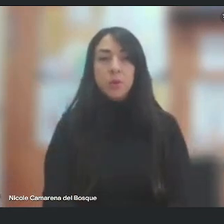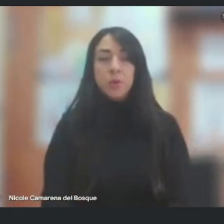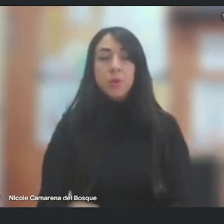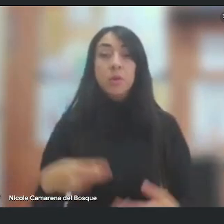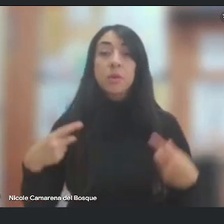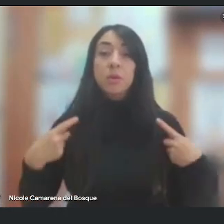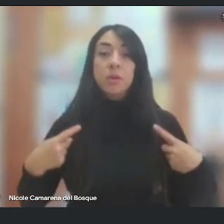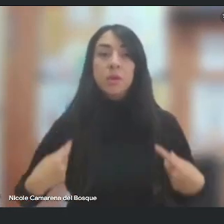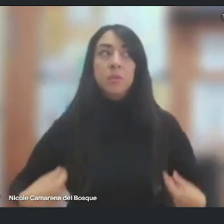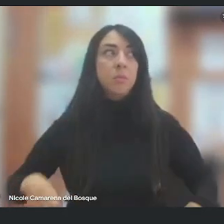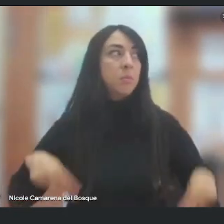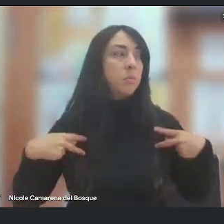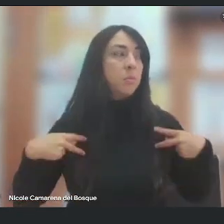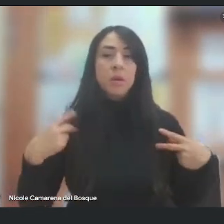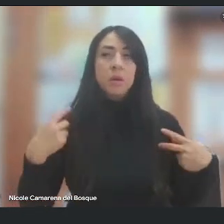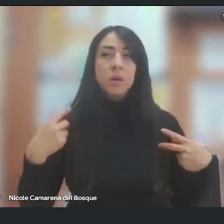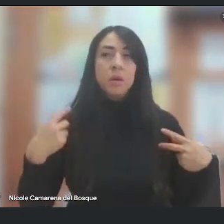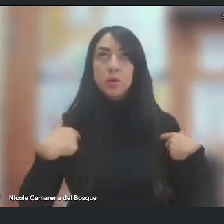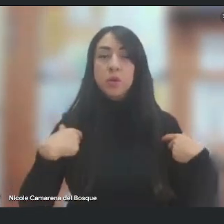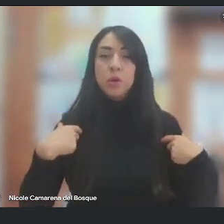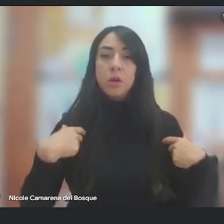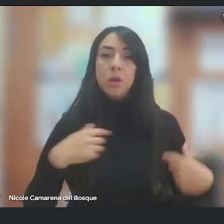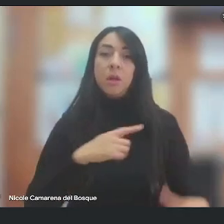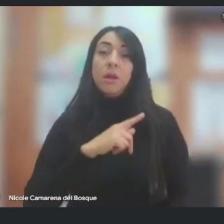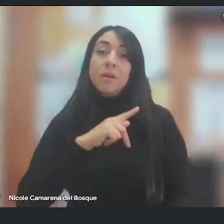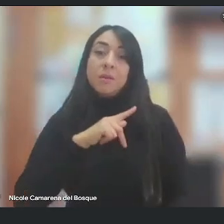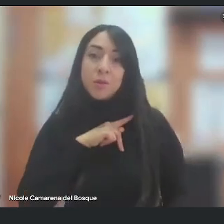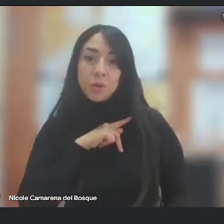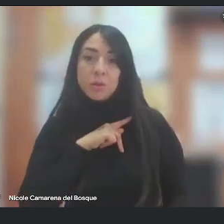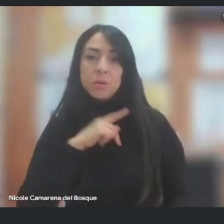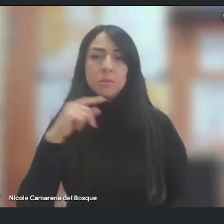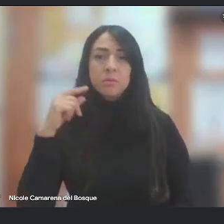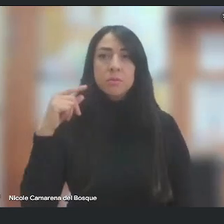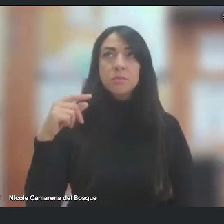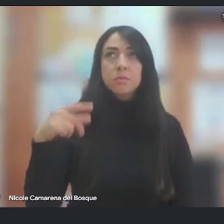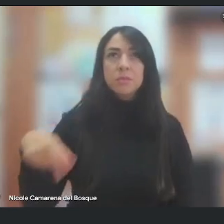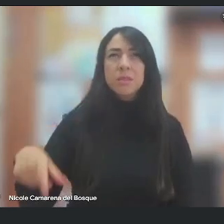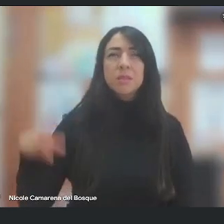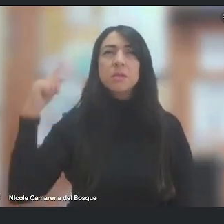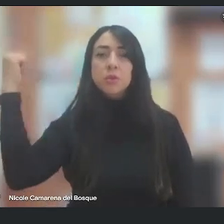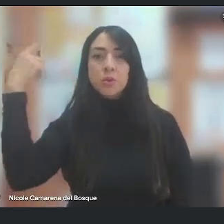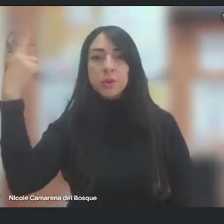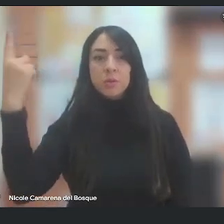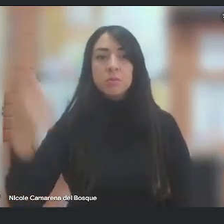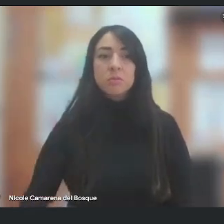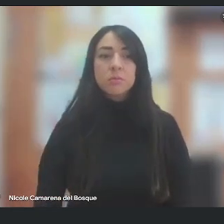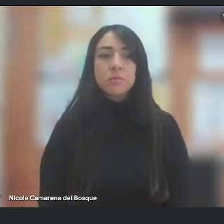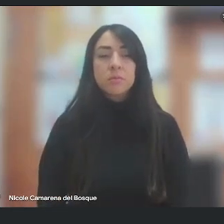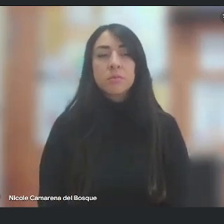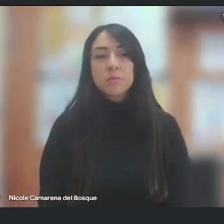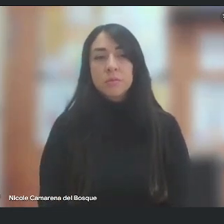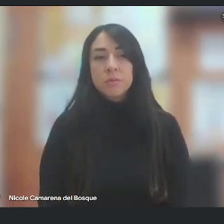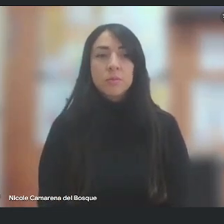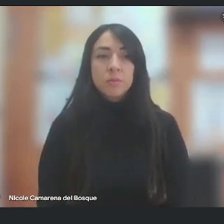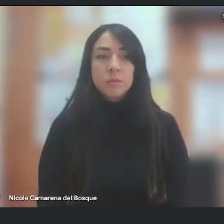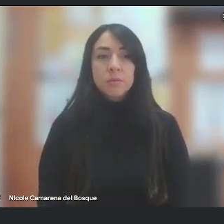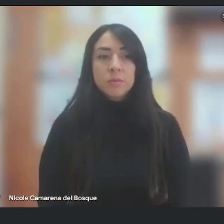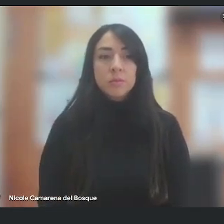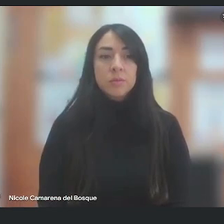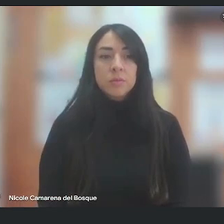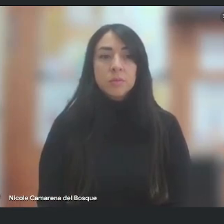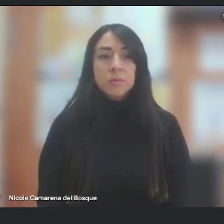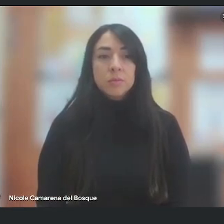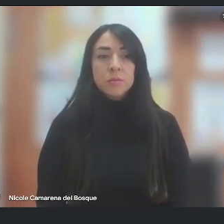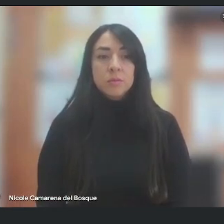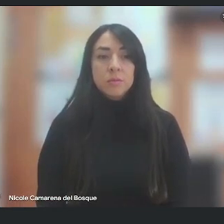ellas y ellos tomen sus propias decisiones en cualquier ámbito de la vida, formen de manera libre y autónoma su proyecto de